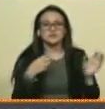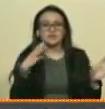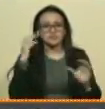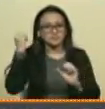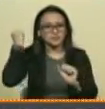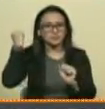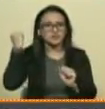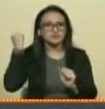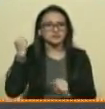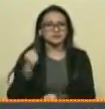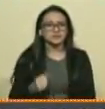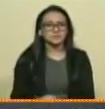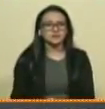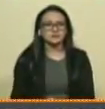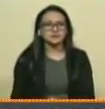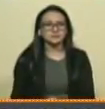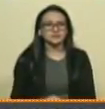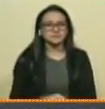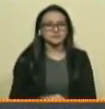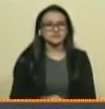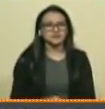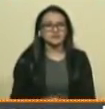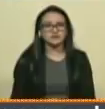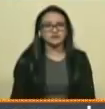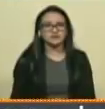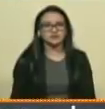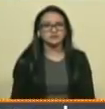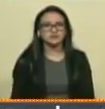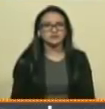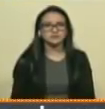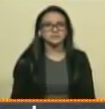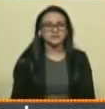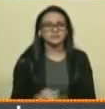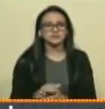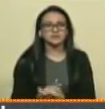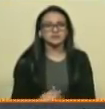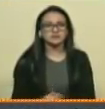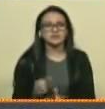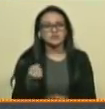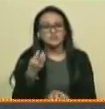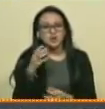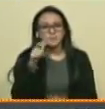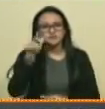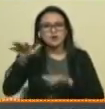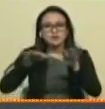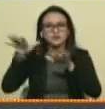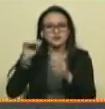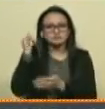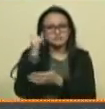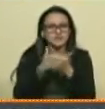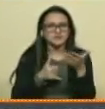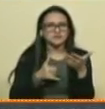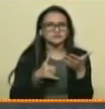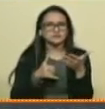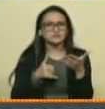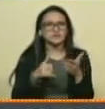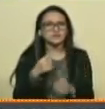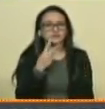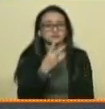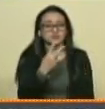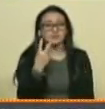diplomáticas en el exterior. Entonces tenemos que tener el número de extranjeros, además inscritos, es de